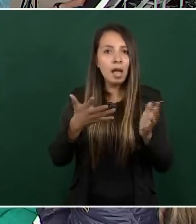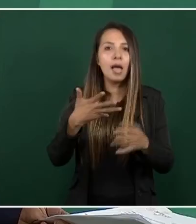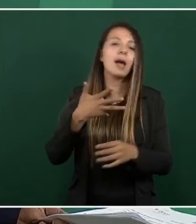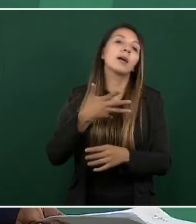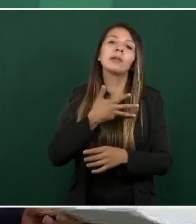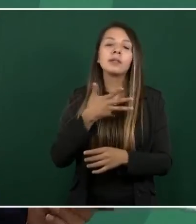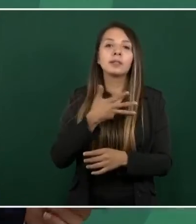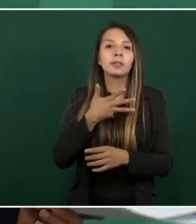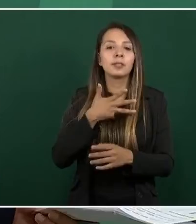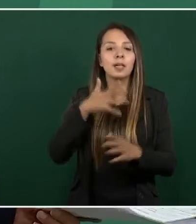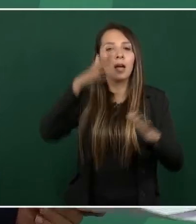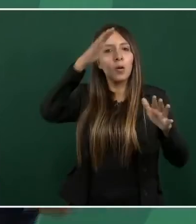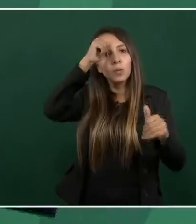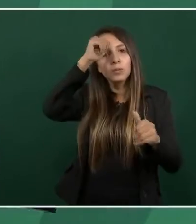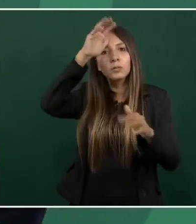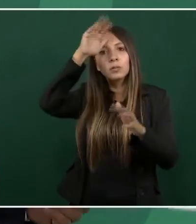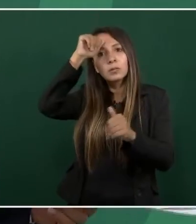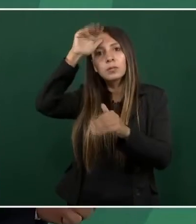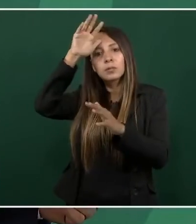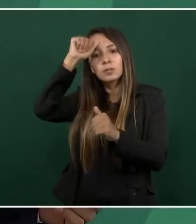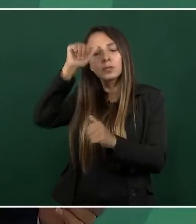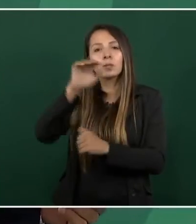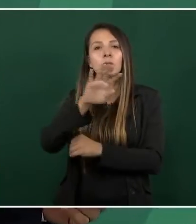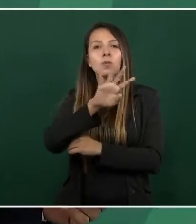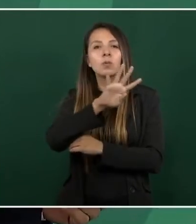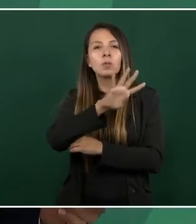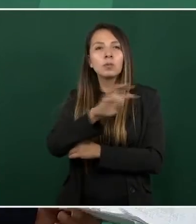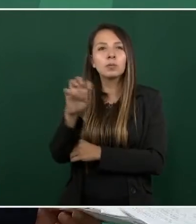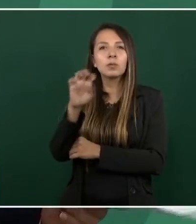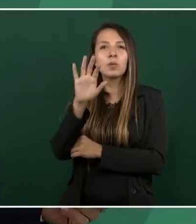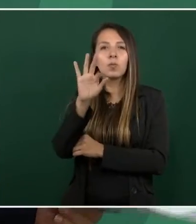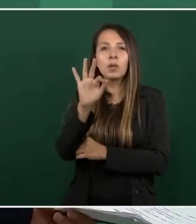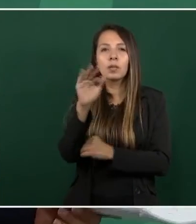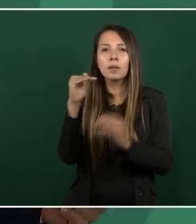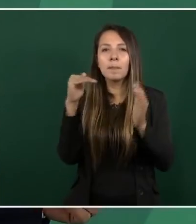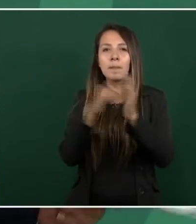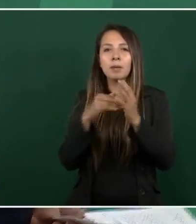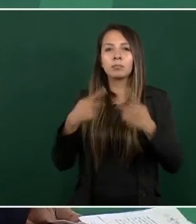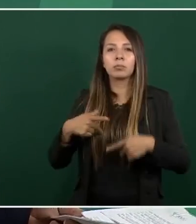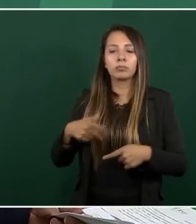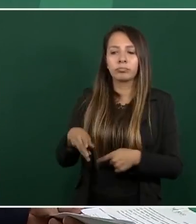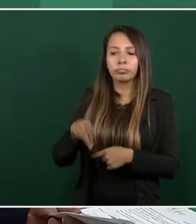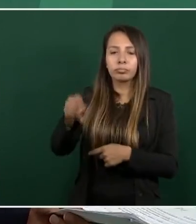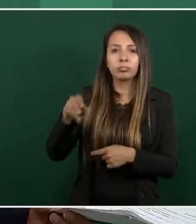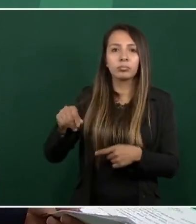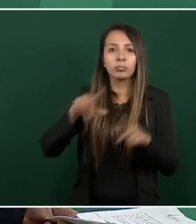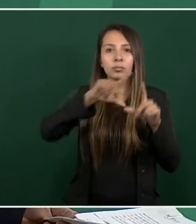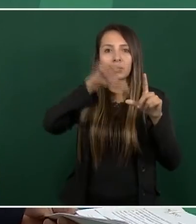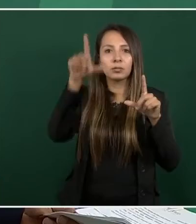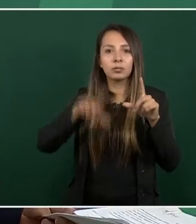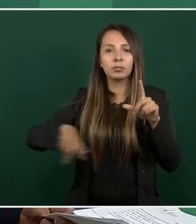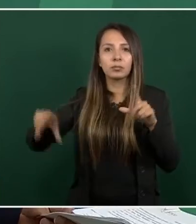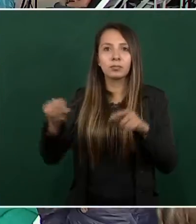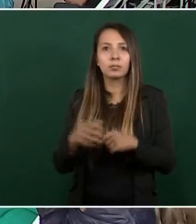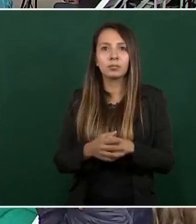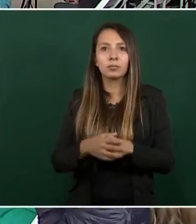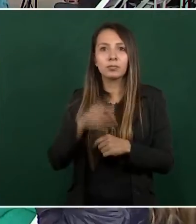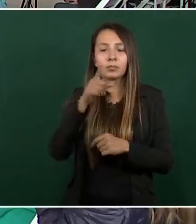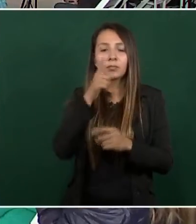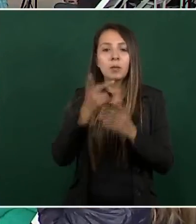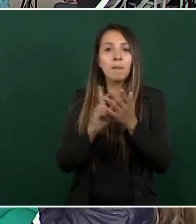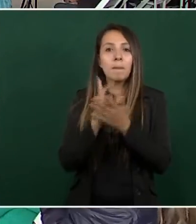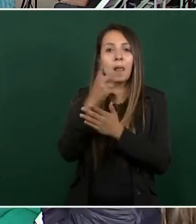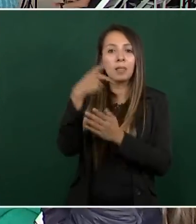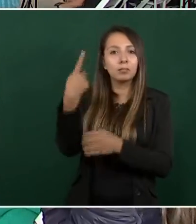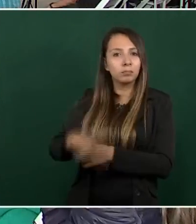los compromisos con 440 mil sembradores en el país. Pero son plantas nativas de Baja California,